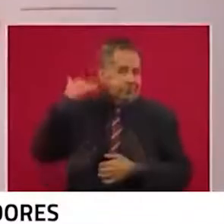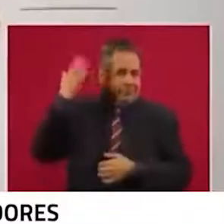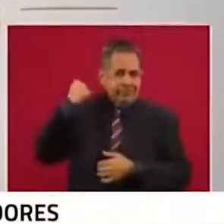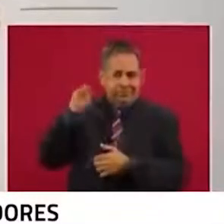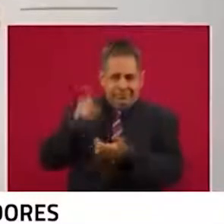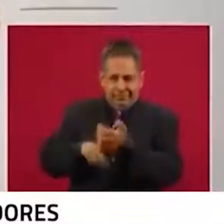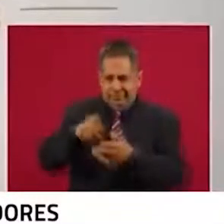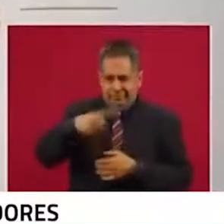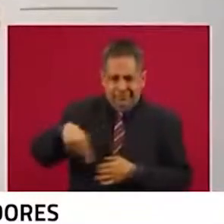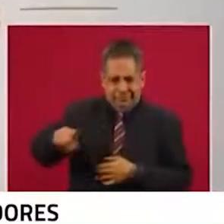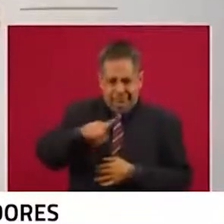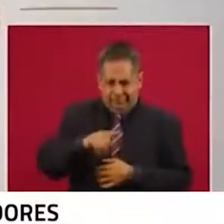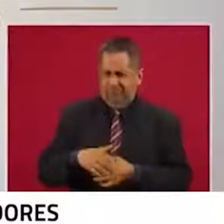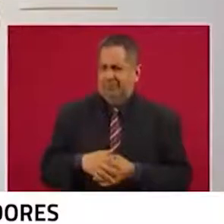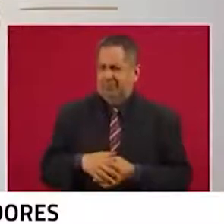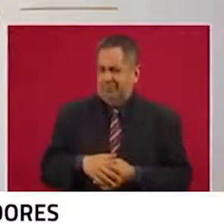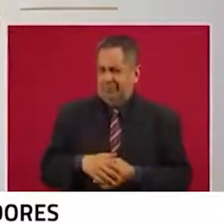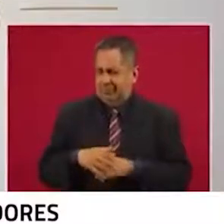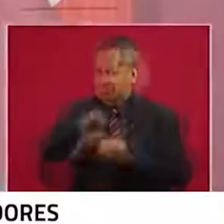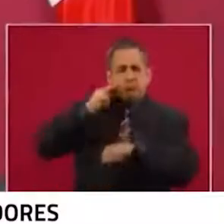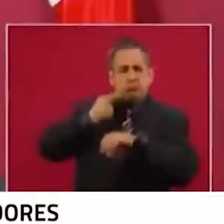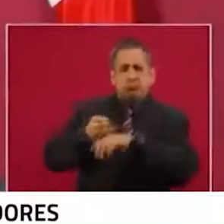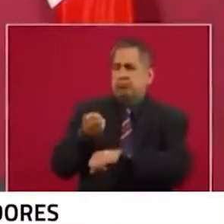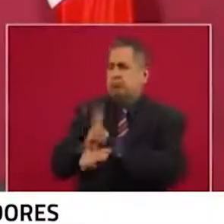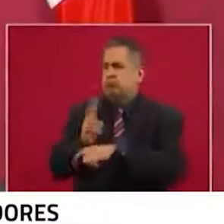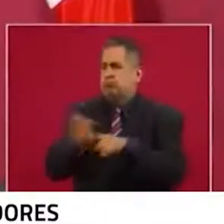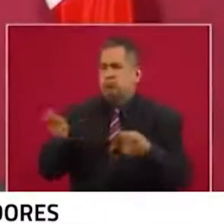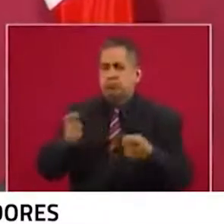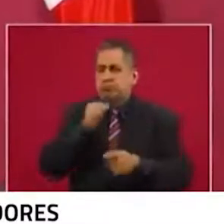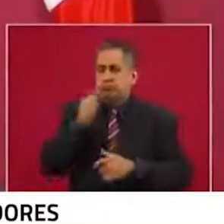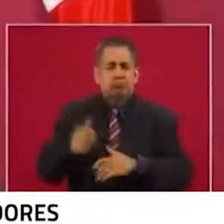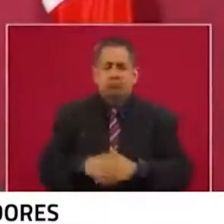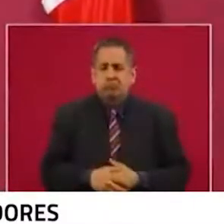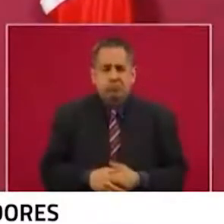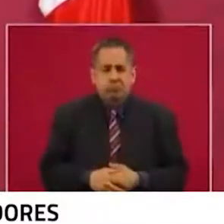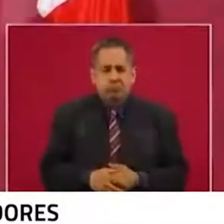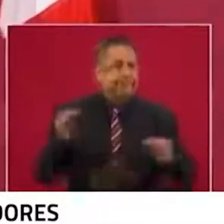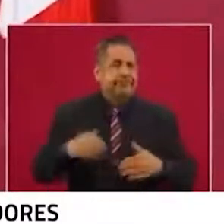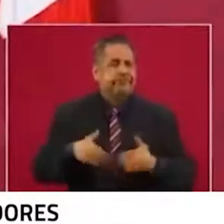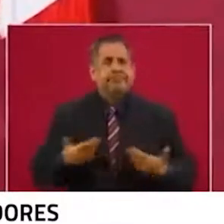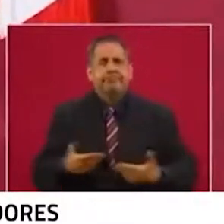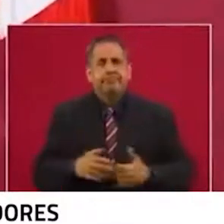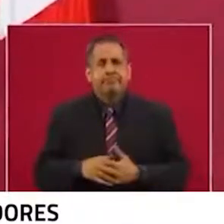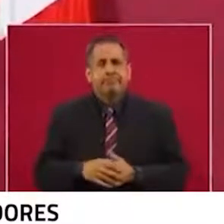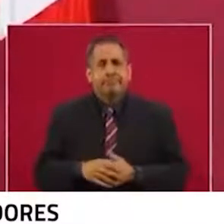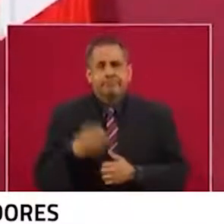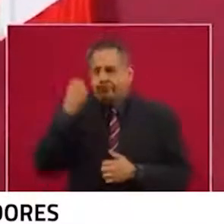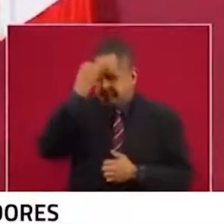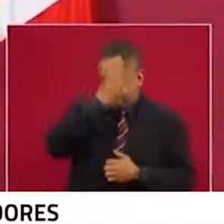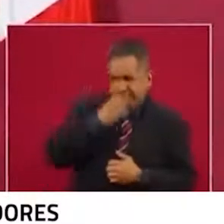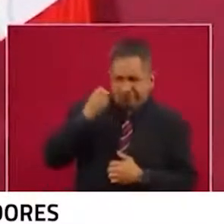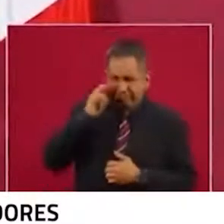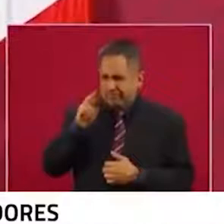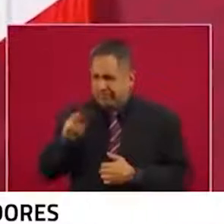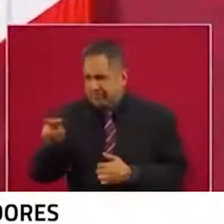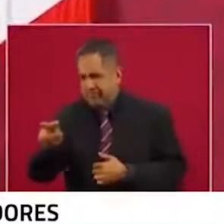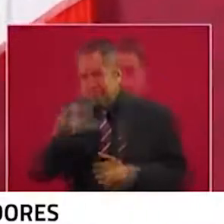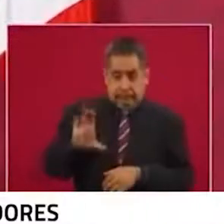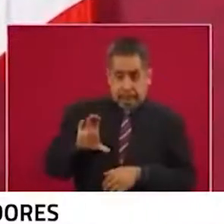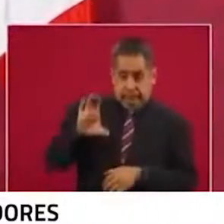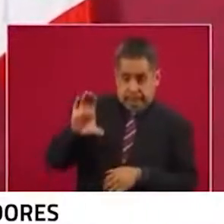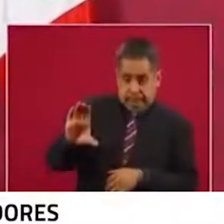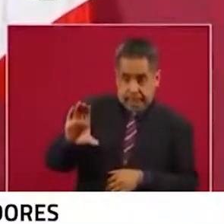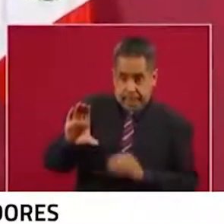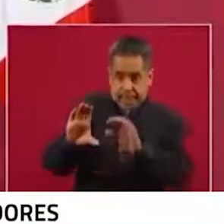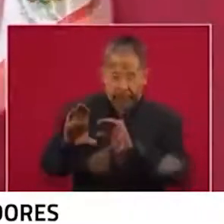había falta de transparencia. Para decirlo con mucha claridad, queremos revisar para que no haya aviadores.